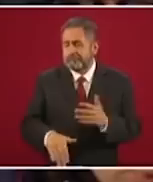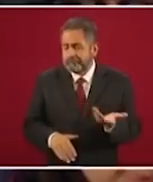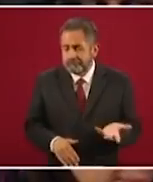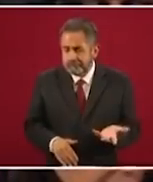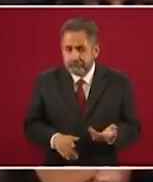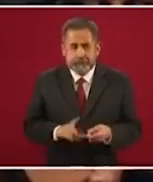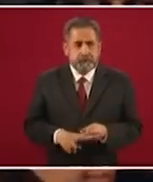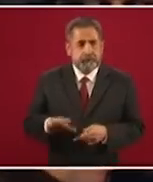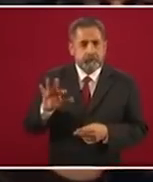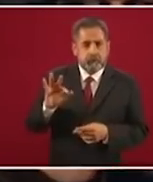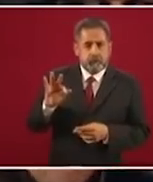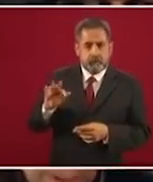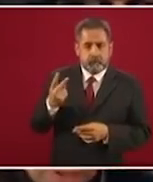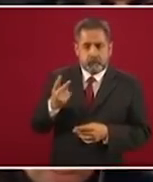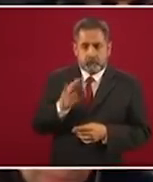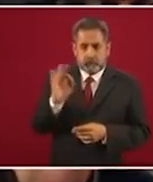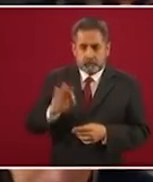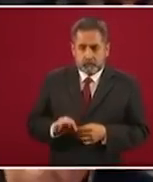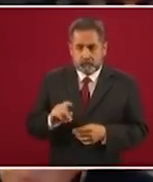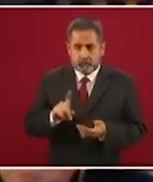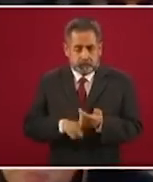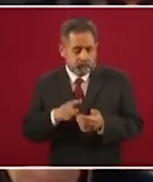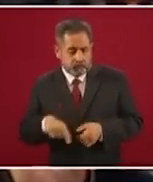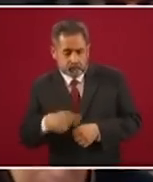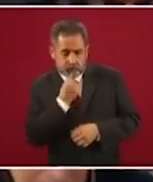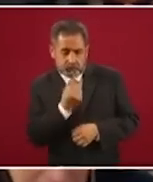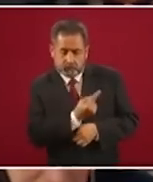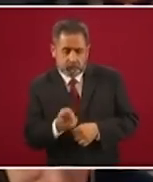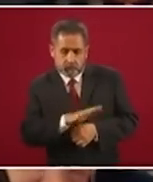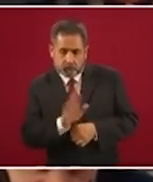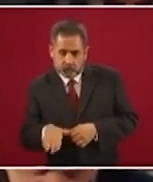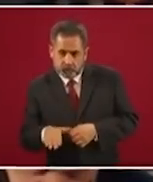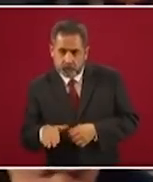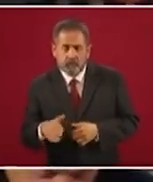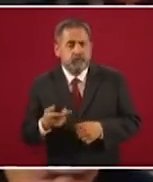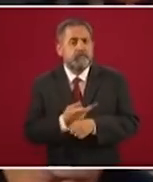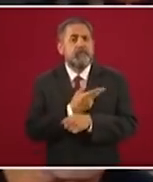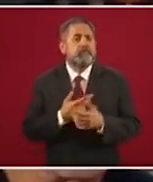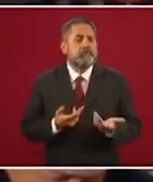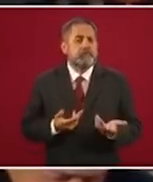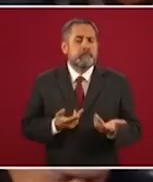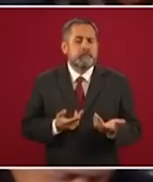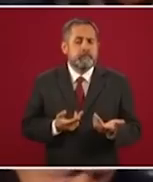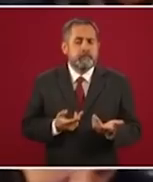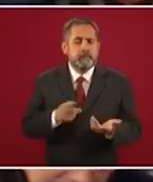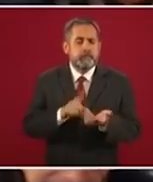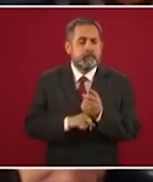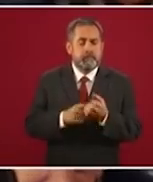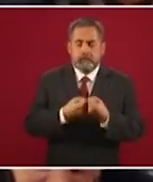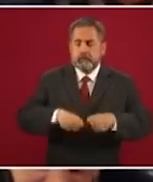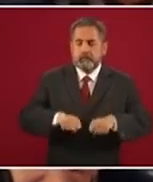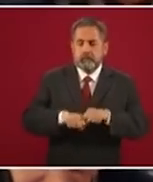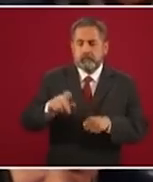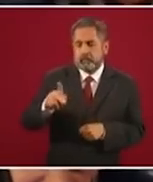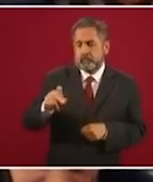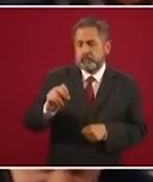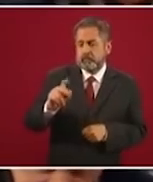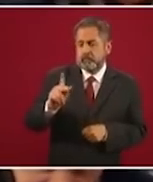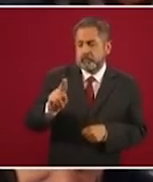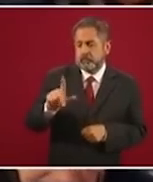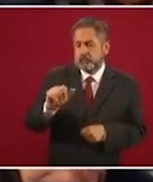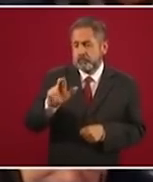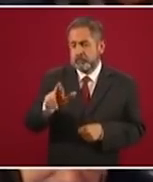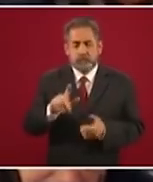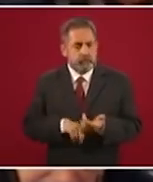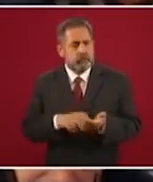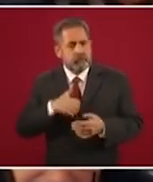42% de estos niños que murieron lo hicieron en el Seguro Popular. Entonces, yo